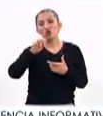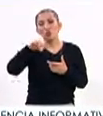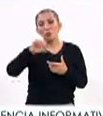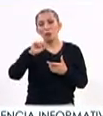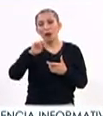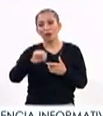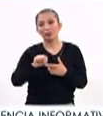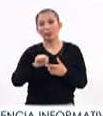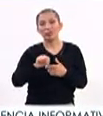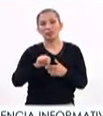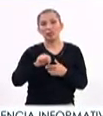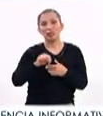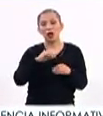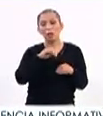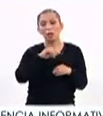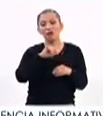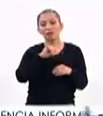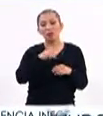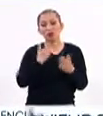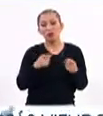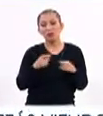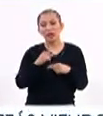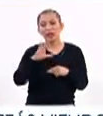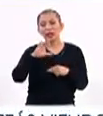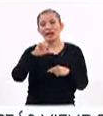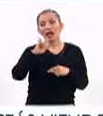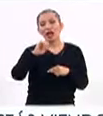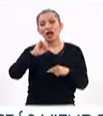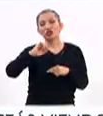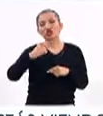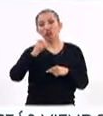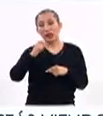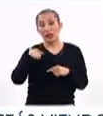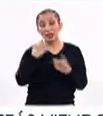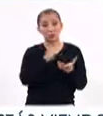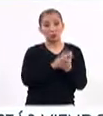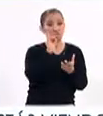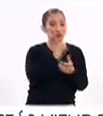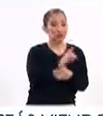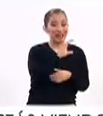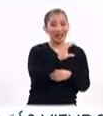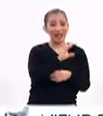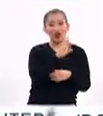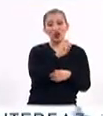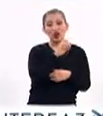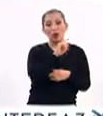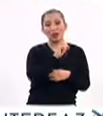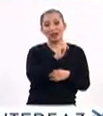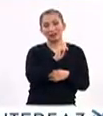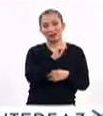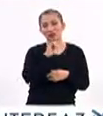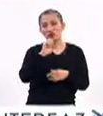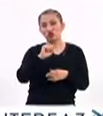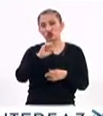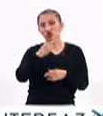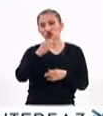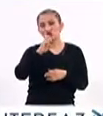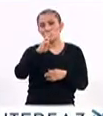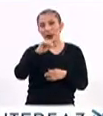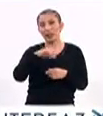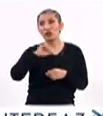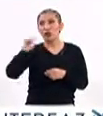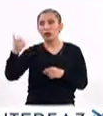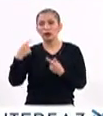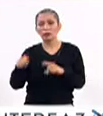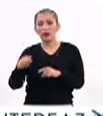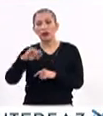es movimiento de concierto de Clara Schumann, la esposa de Robert Schumann. Y un